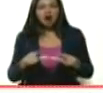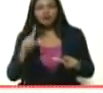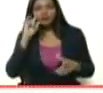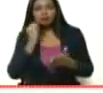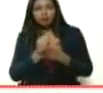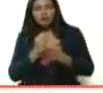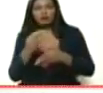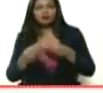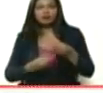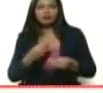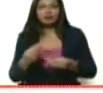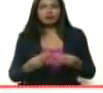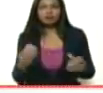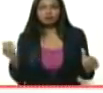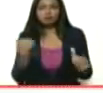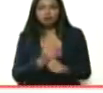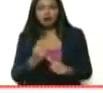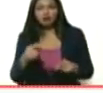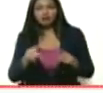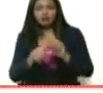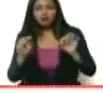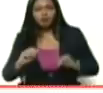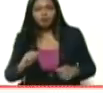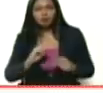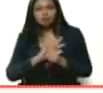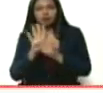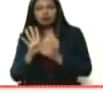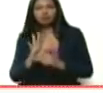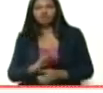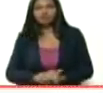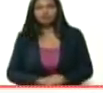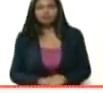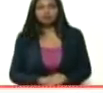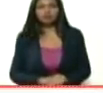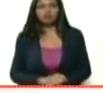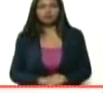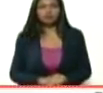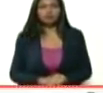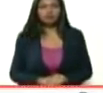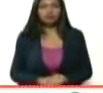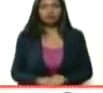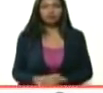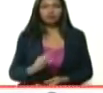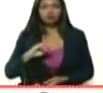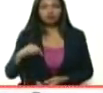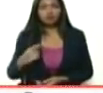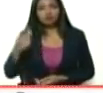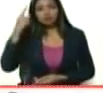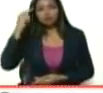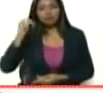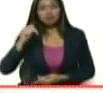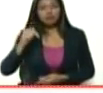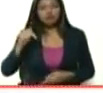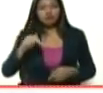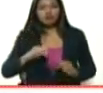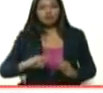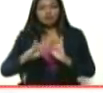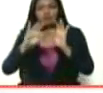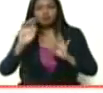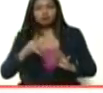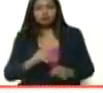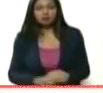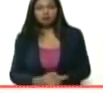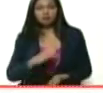la detección del COVID-19. Para dar una cifra, solamente al día de hoy,